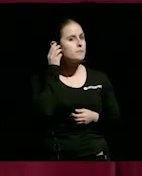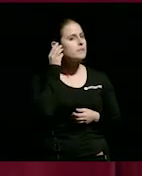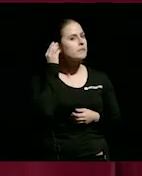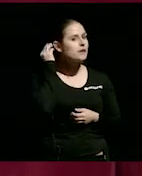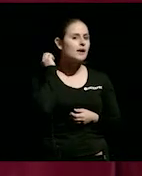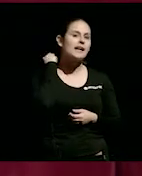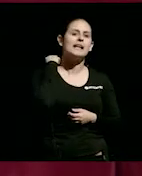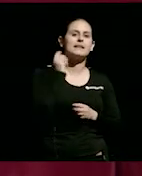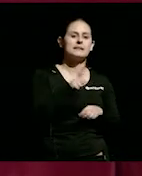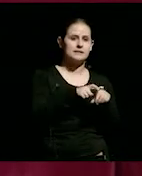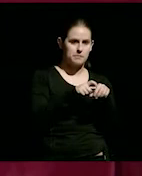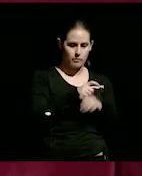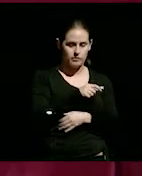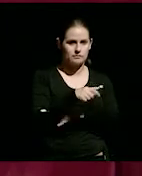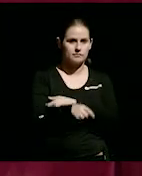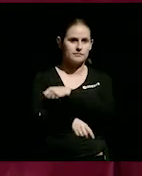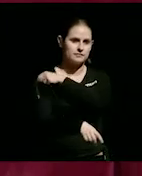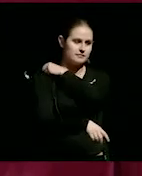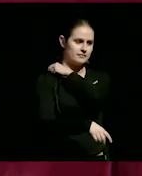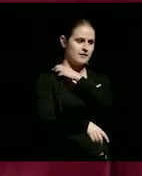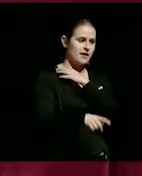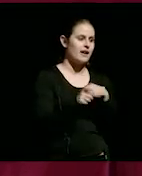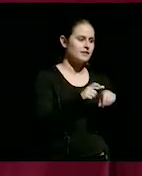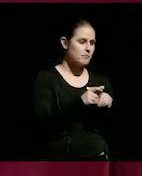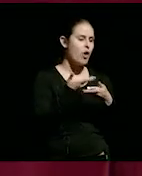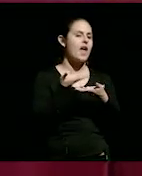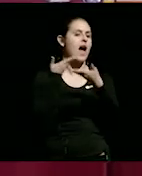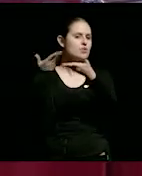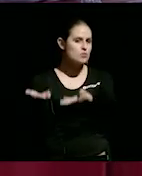ayuda, si ustedes, son muchas preguntas ya, si ustedes